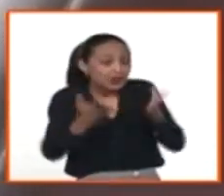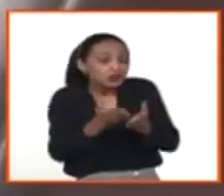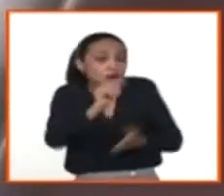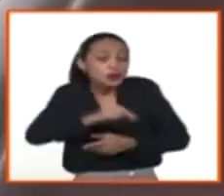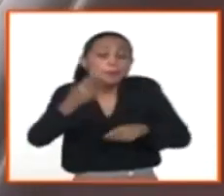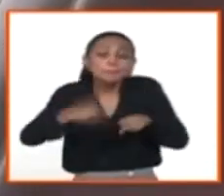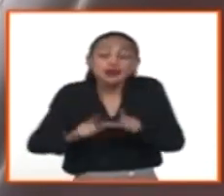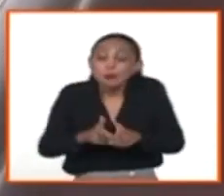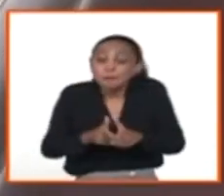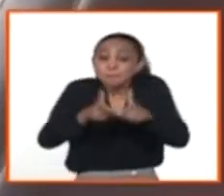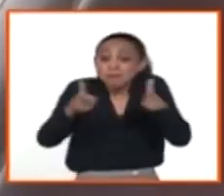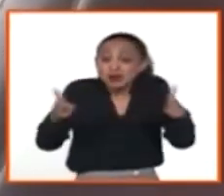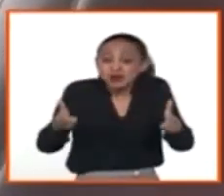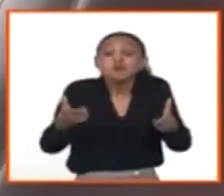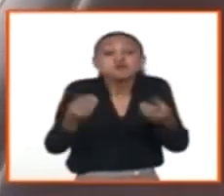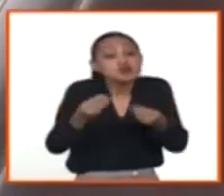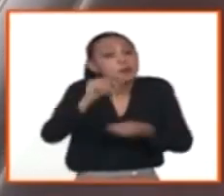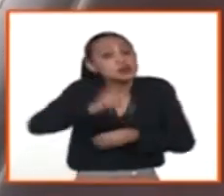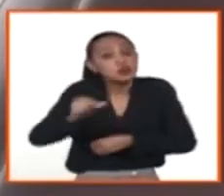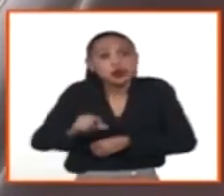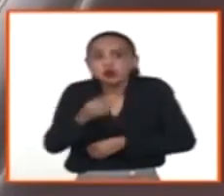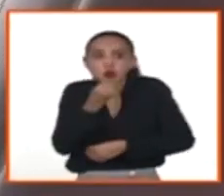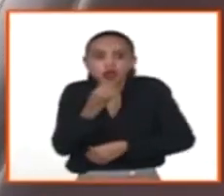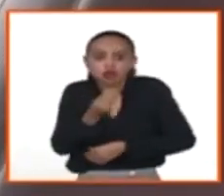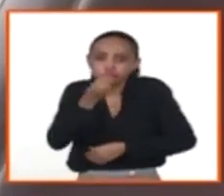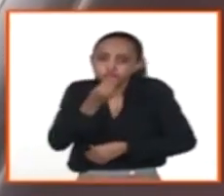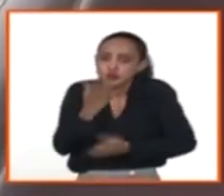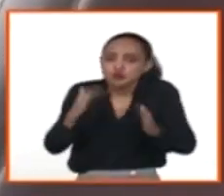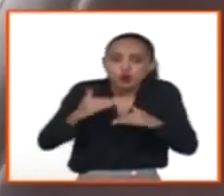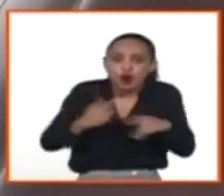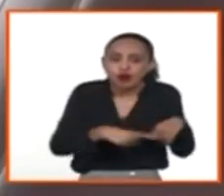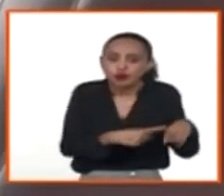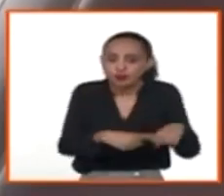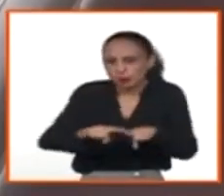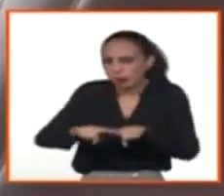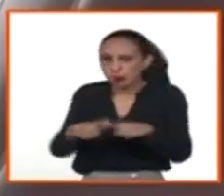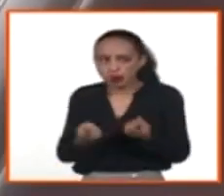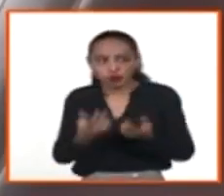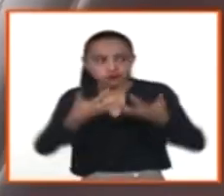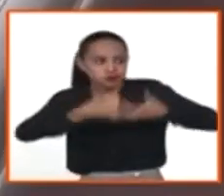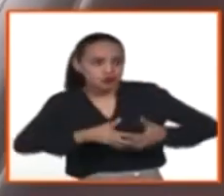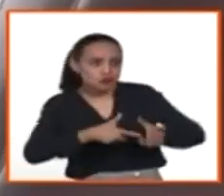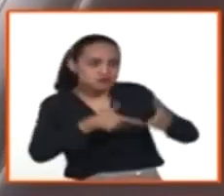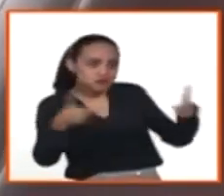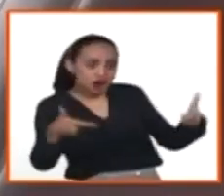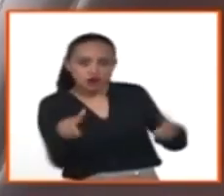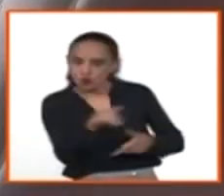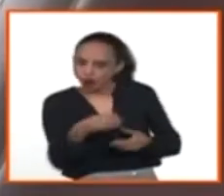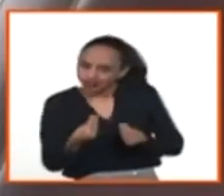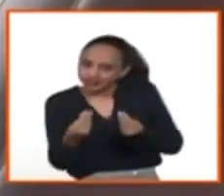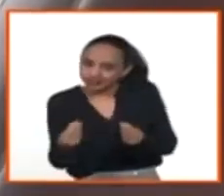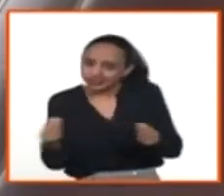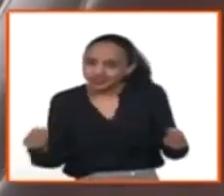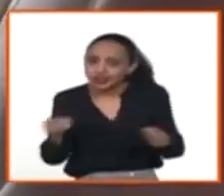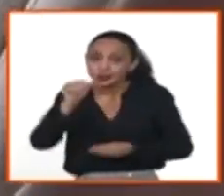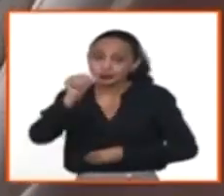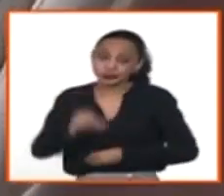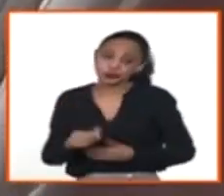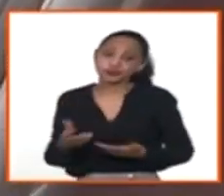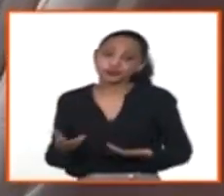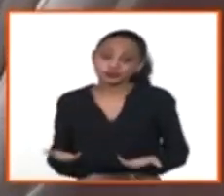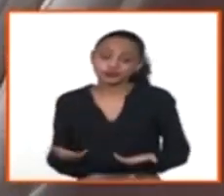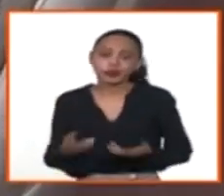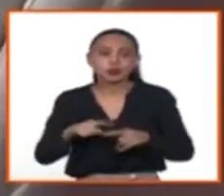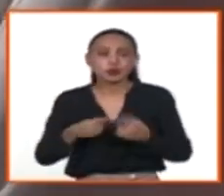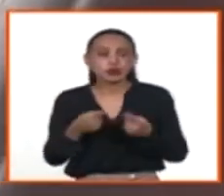no llegan a los consumidores o se malgastan por los consumidores, y eso va contra la posibilidad de mayor justicia y